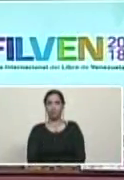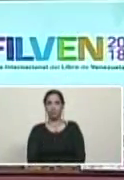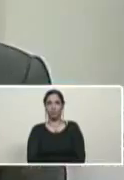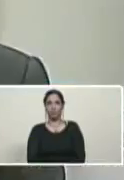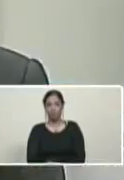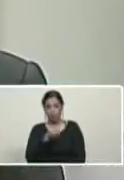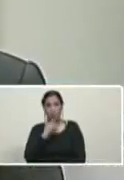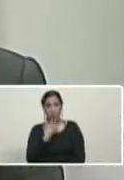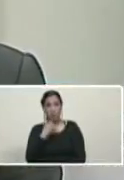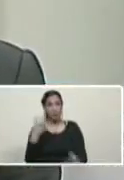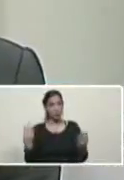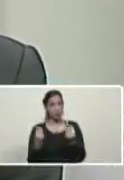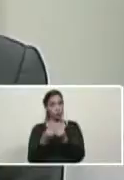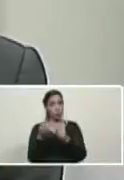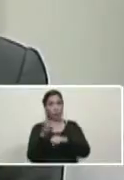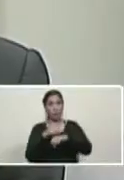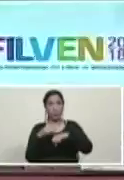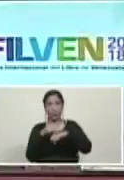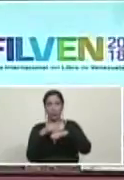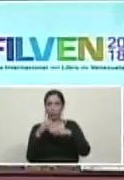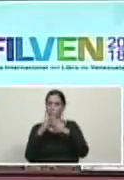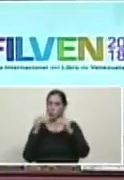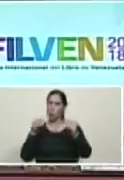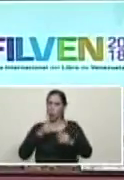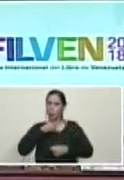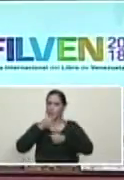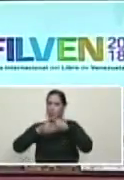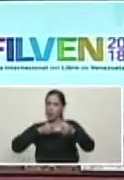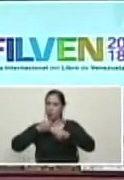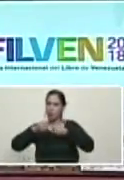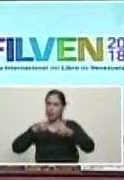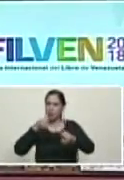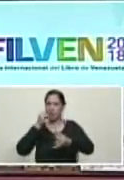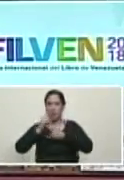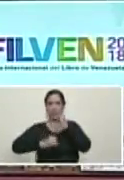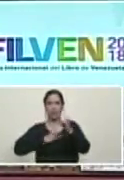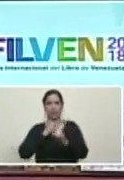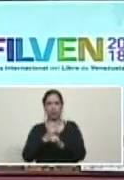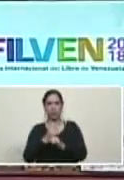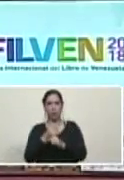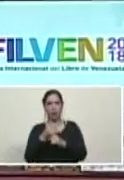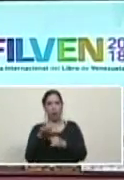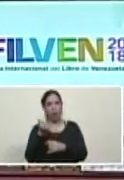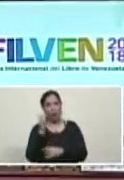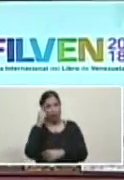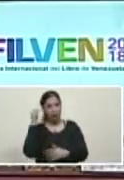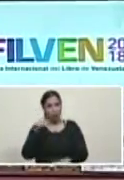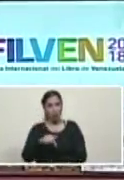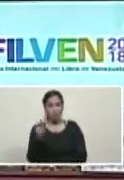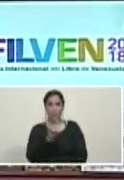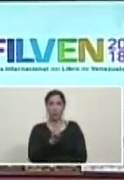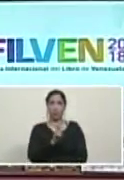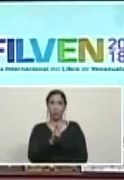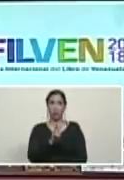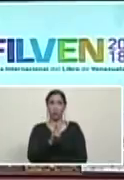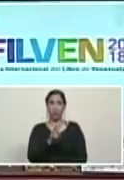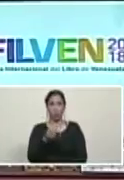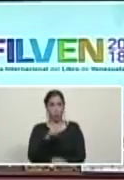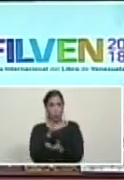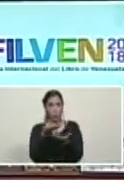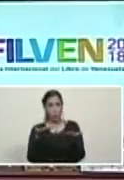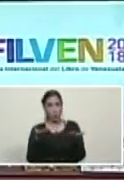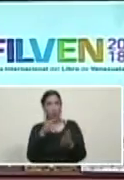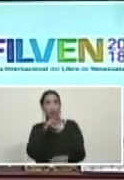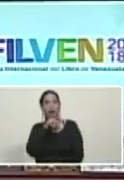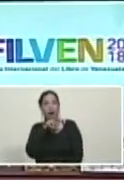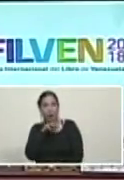junto al ministro Villegas, con todos los reporteros internacionales que cubren Venezuela y que solo hablan y escriben